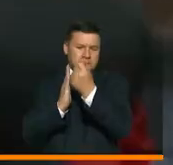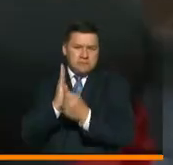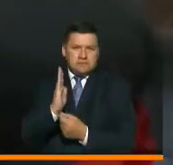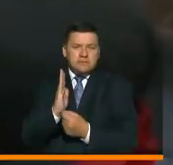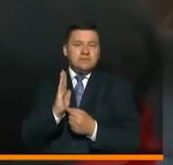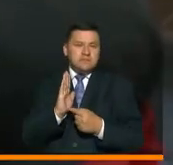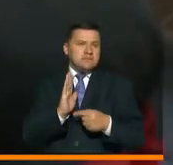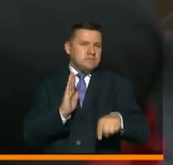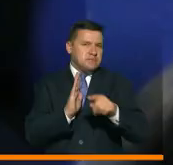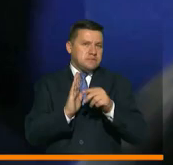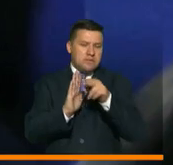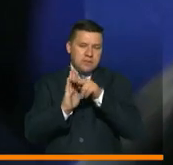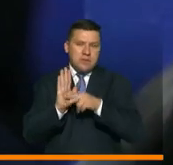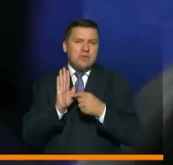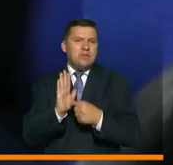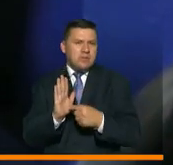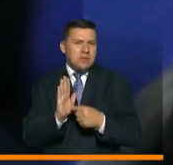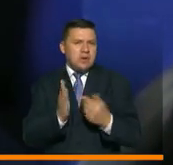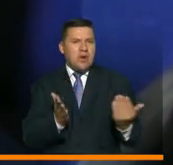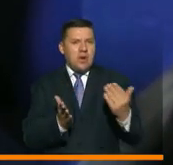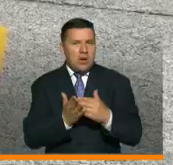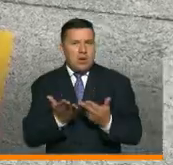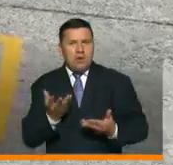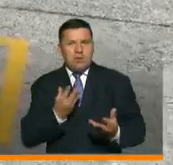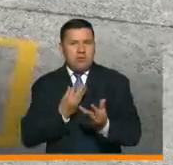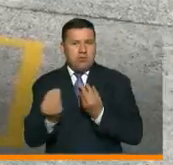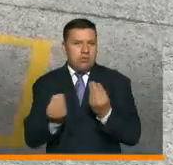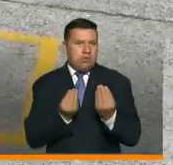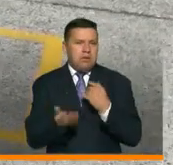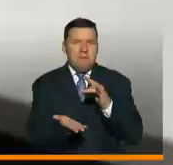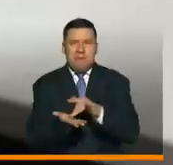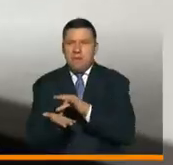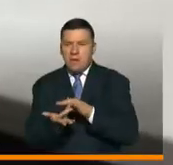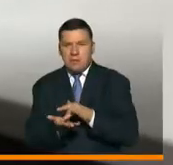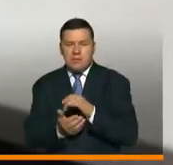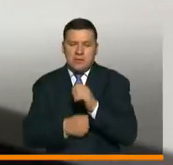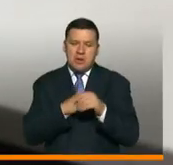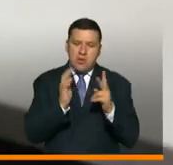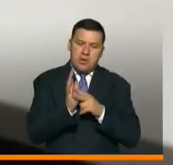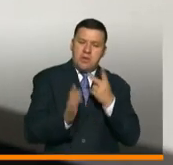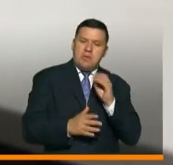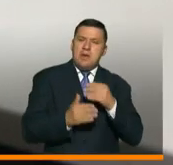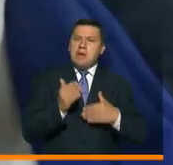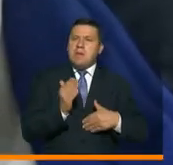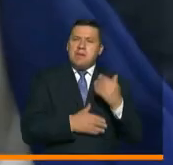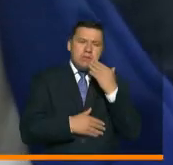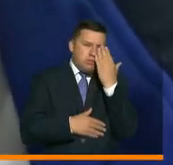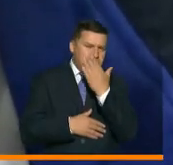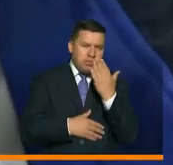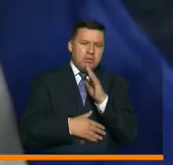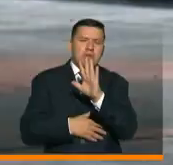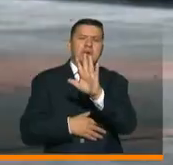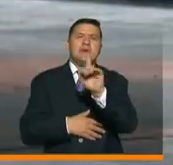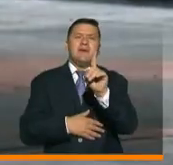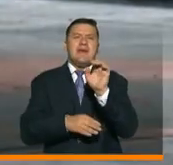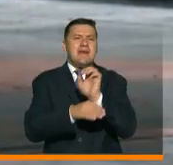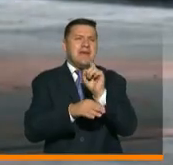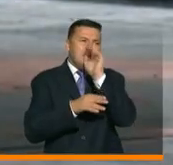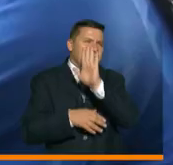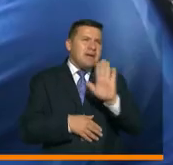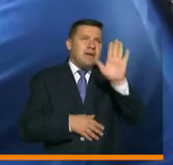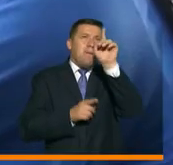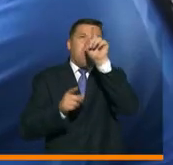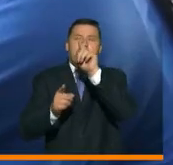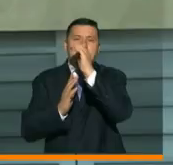y posteriormente los protocolos para un regreso con alternancia a la presencialidad. En 2020 se iniciaron los pilotos en 51 entidades